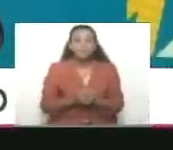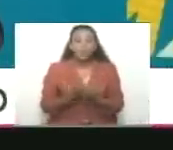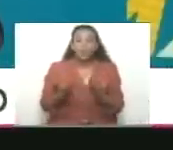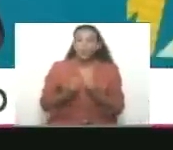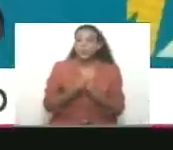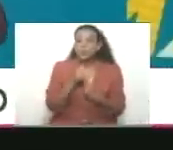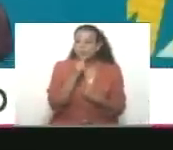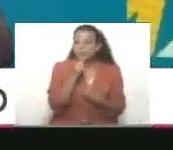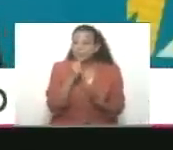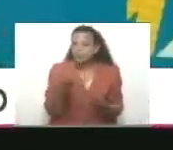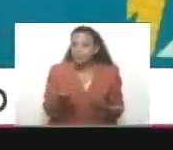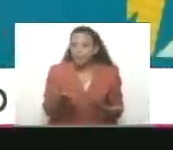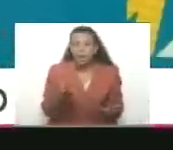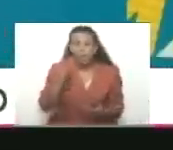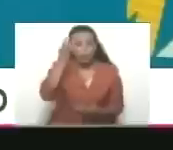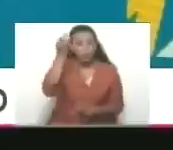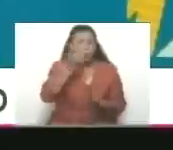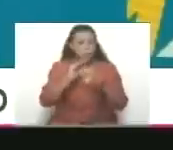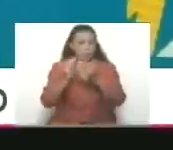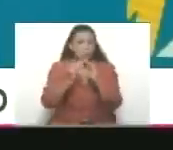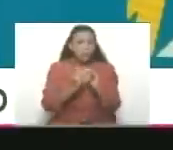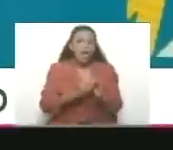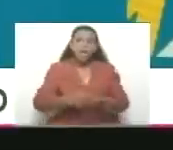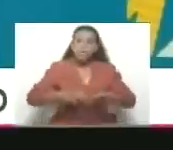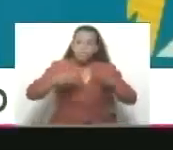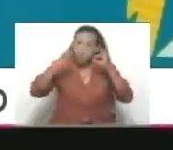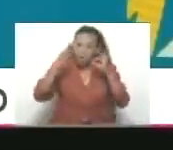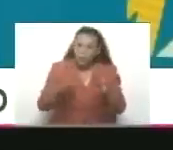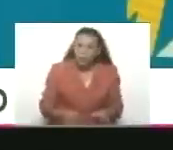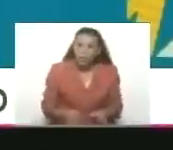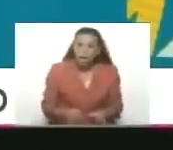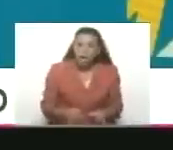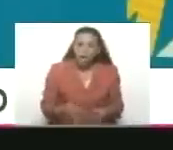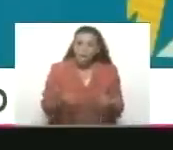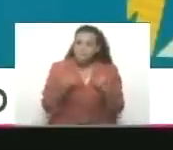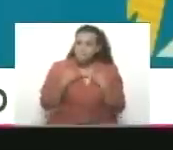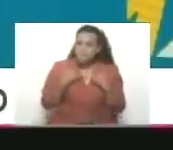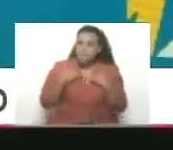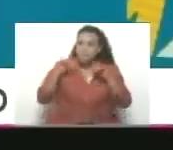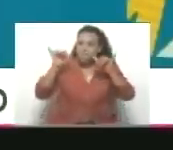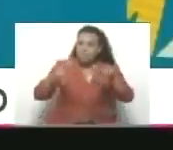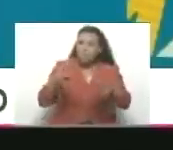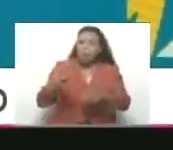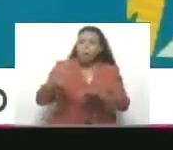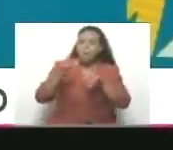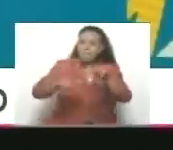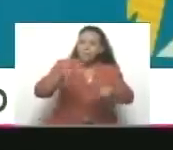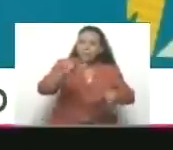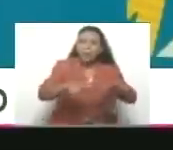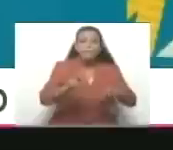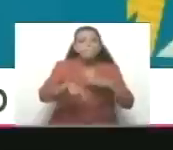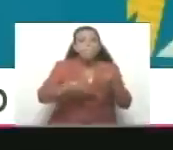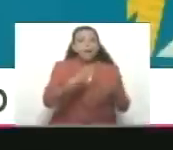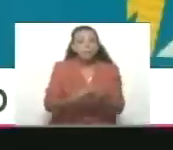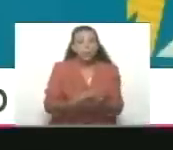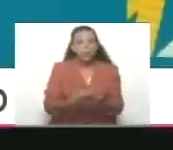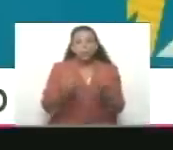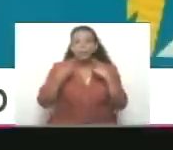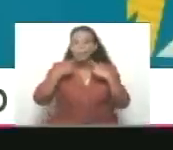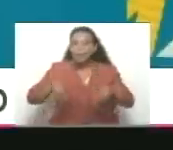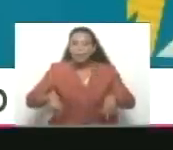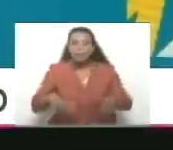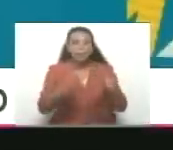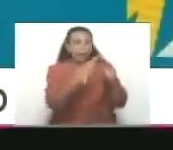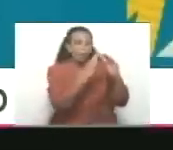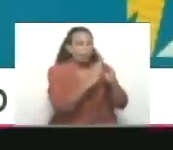con los consejos comunales ten la seguridad que con el autogobierno local más nunca su Y